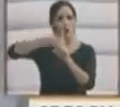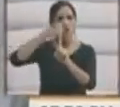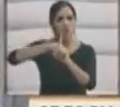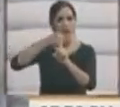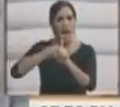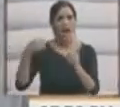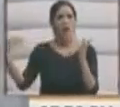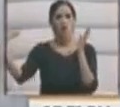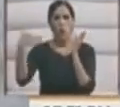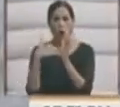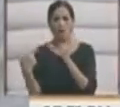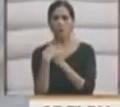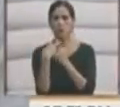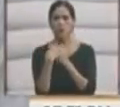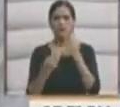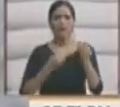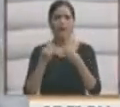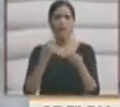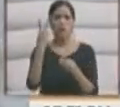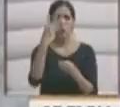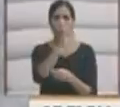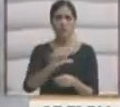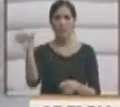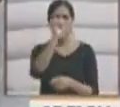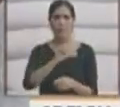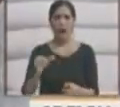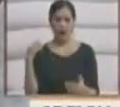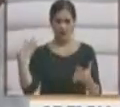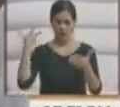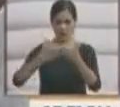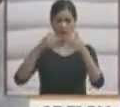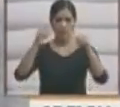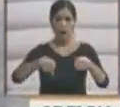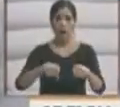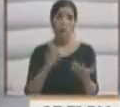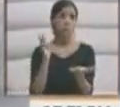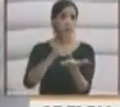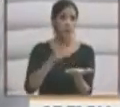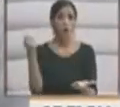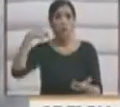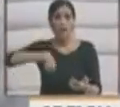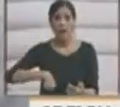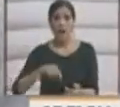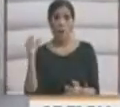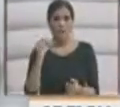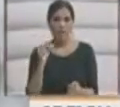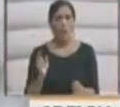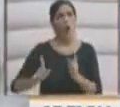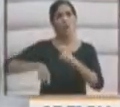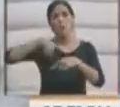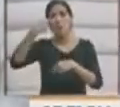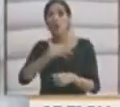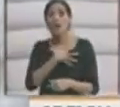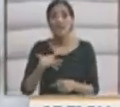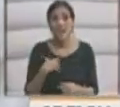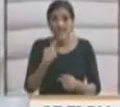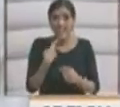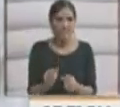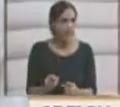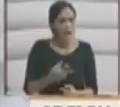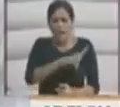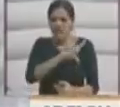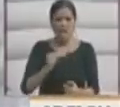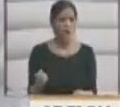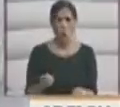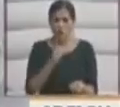cometiendo a partir de 2 semanas para acá, porque llegó un salario mínimo, el cual ellos quieren decir que no les alcanza